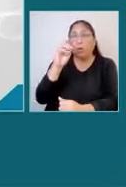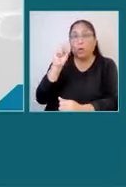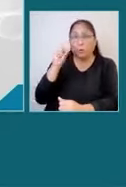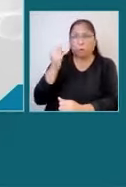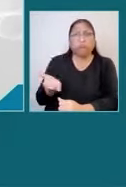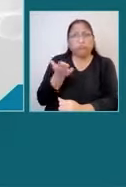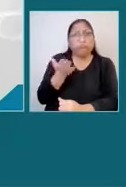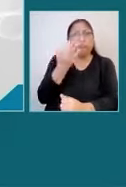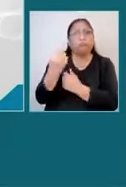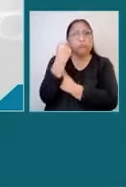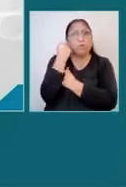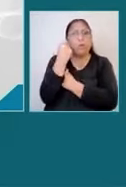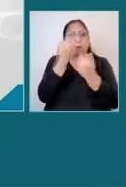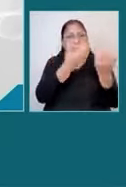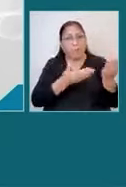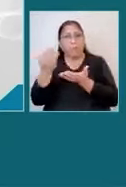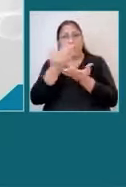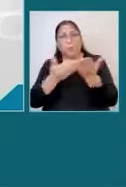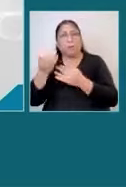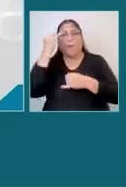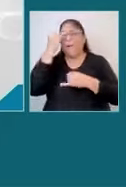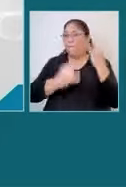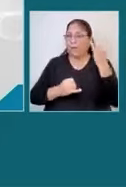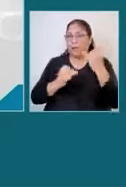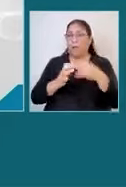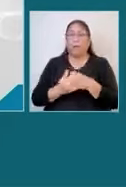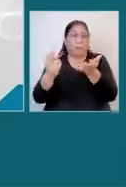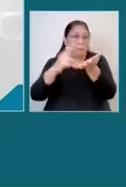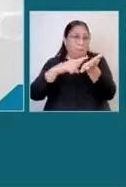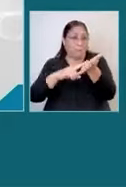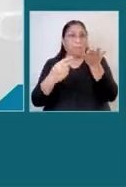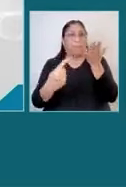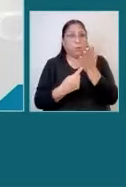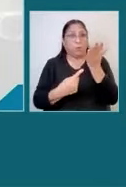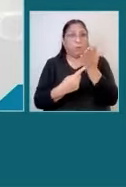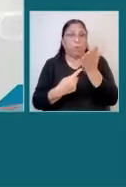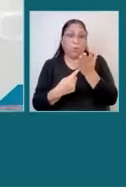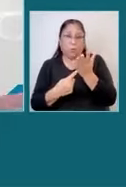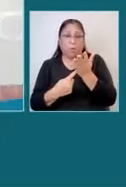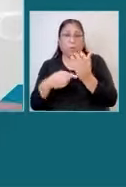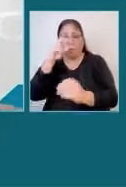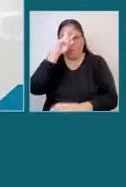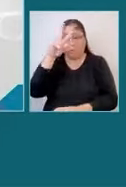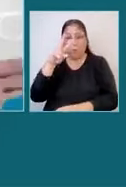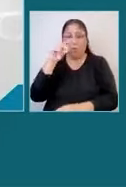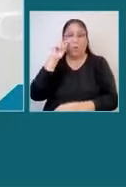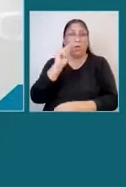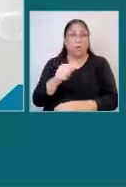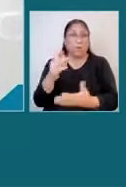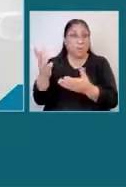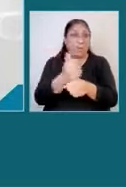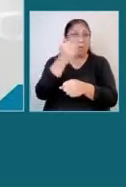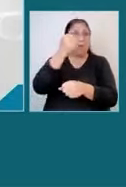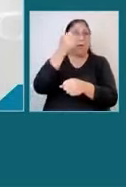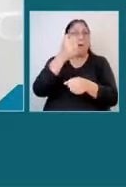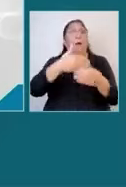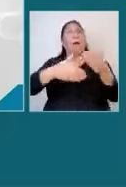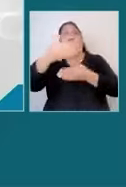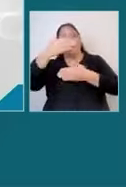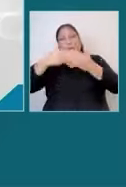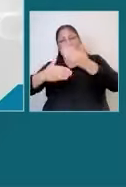pasan directamente a la etapa final de Startup Perú, ¿no? Entonces, y si ganan, regresan a